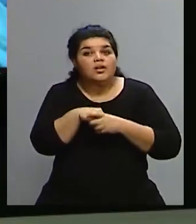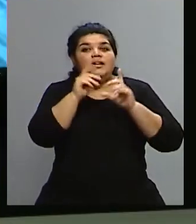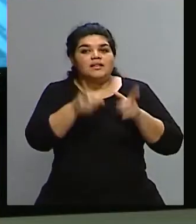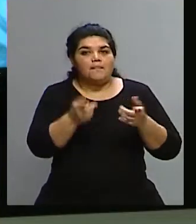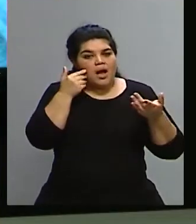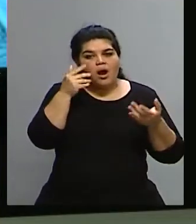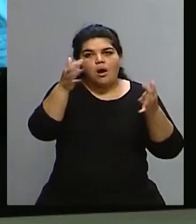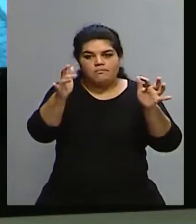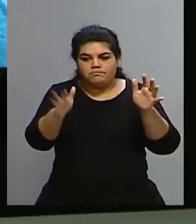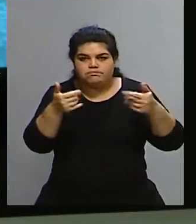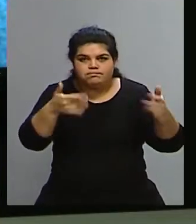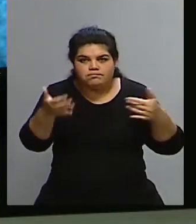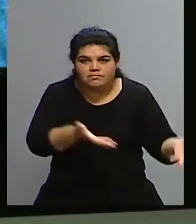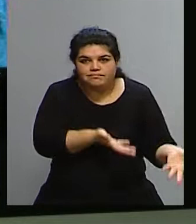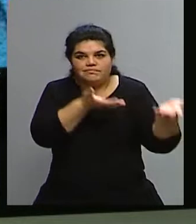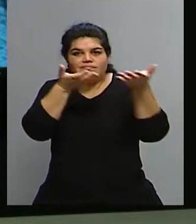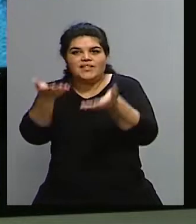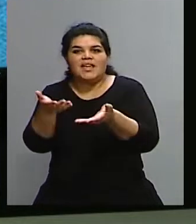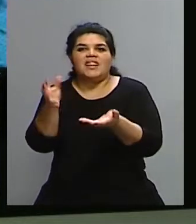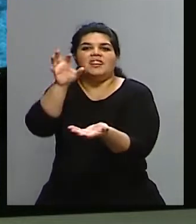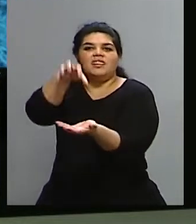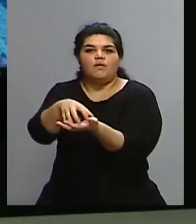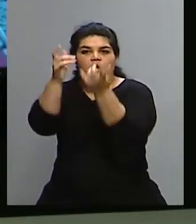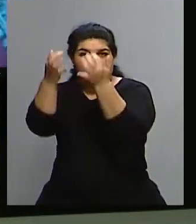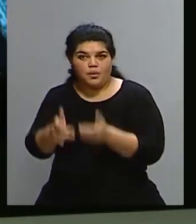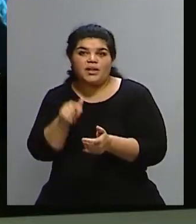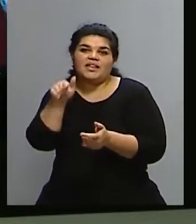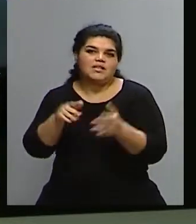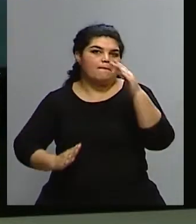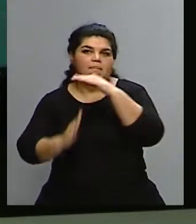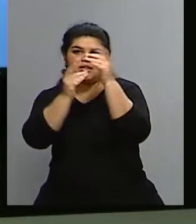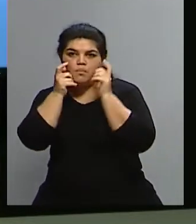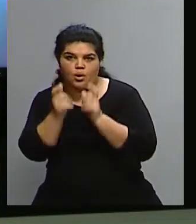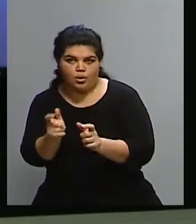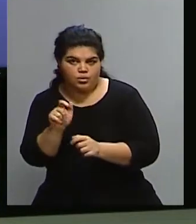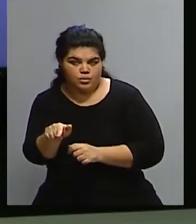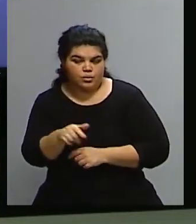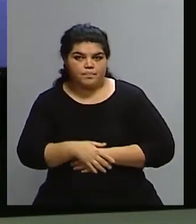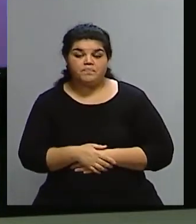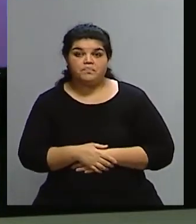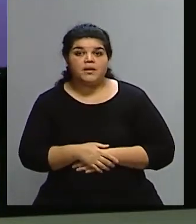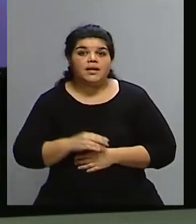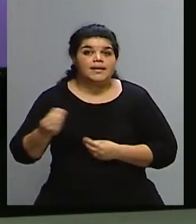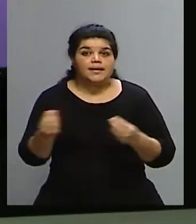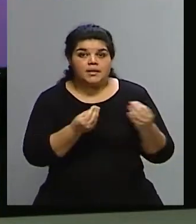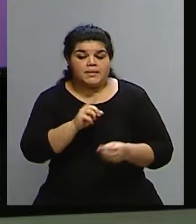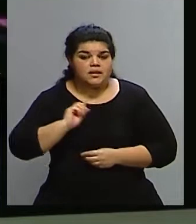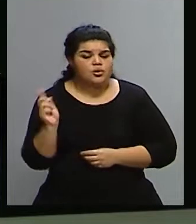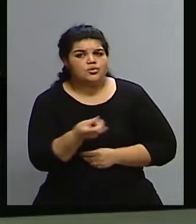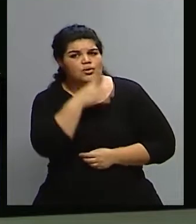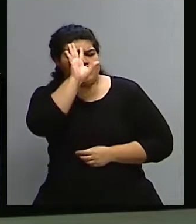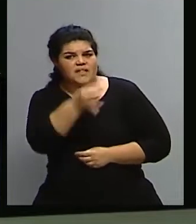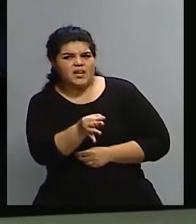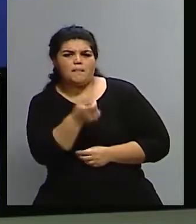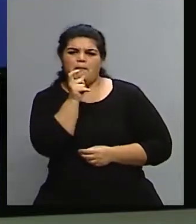al Tribunal de Cuentas porque tienen participación estatal mayoritaria y demás. Entonces, Lo que después tenemos que nosotros ver, ¿por qué se llama interno